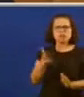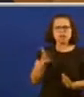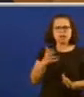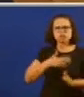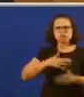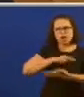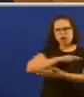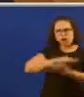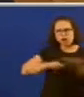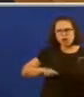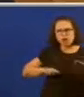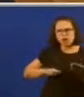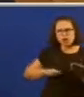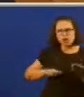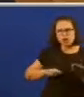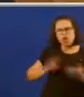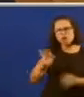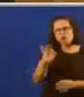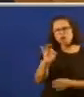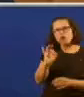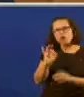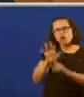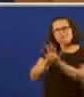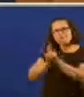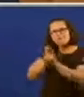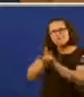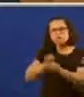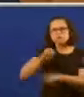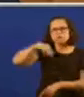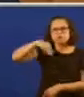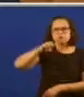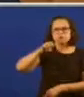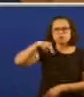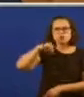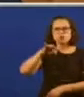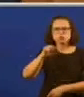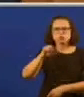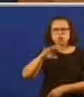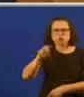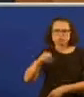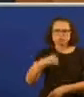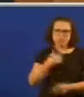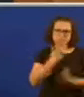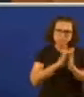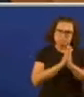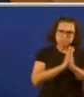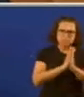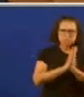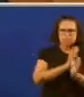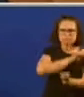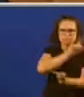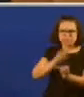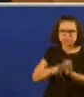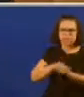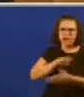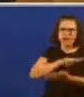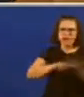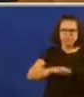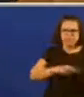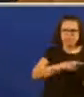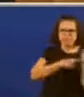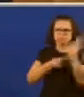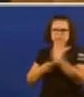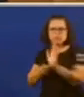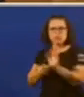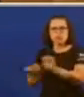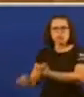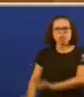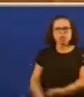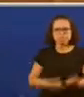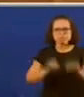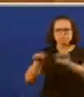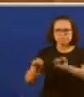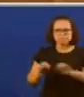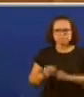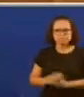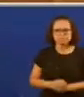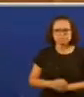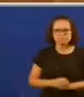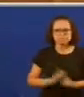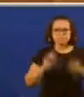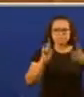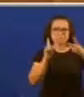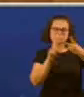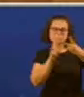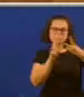os intereses do señor Montoro. Seixa valente, seixa militante de Galiza por unha vez. No ensino, vostede